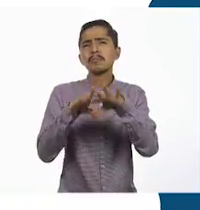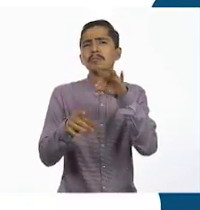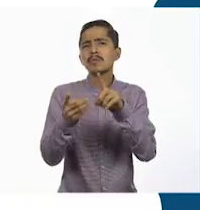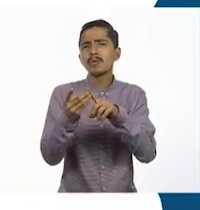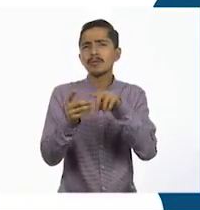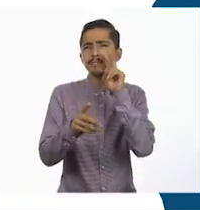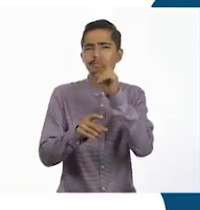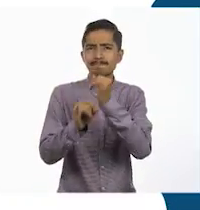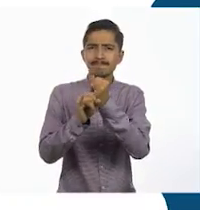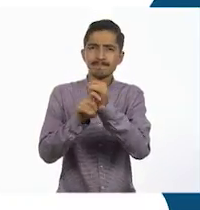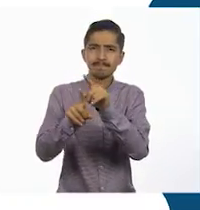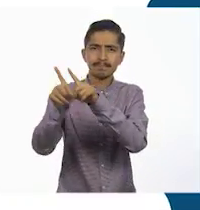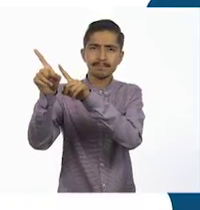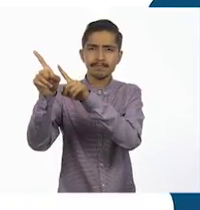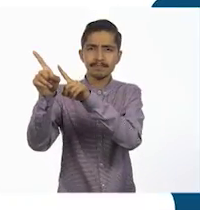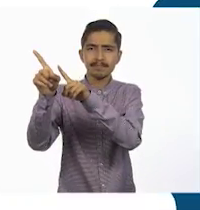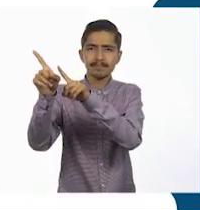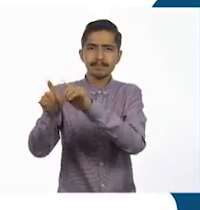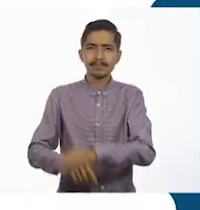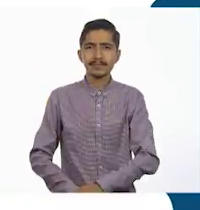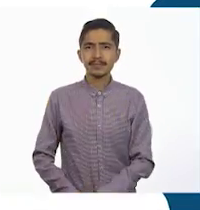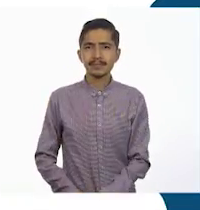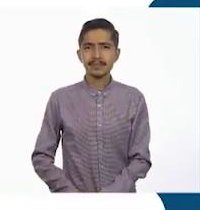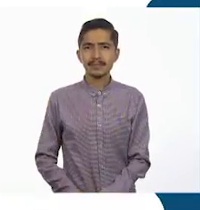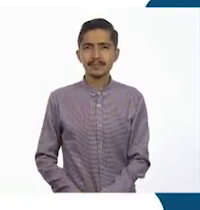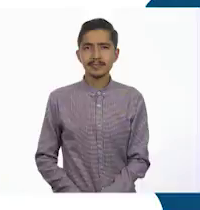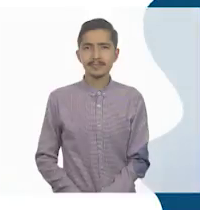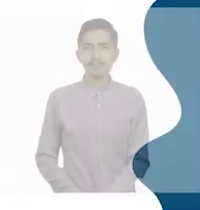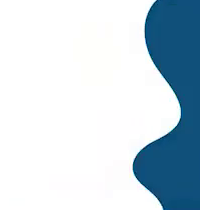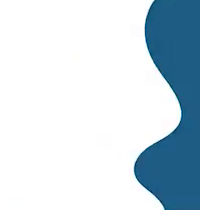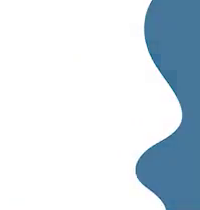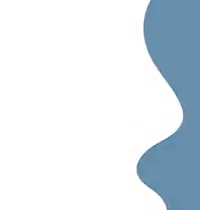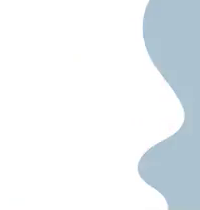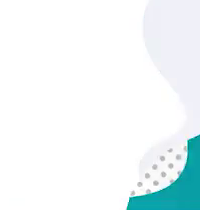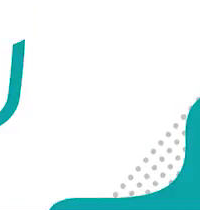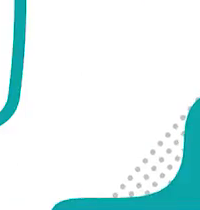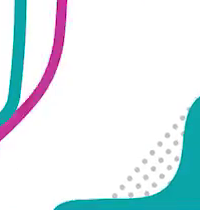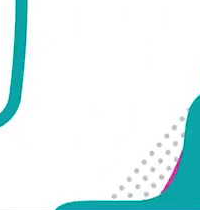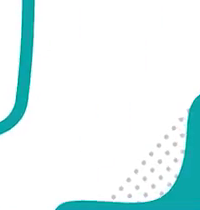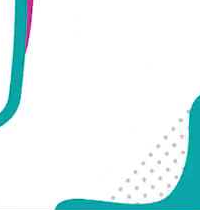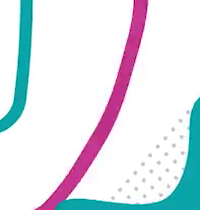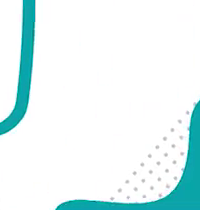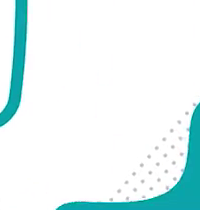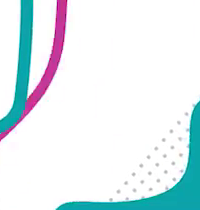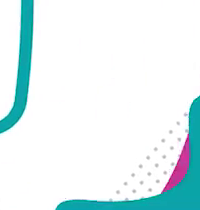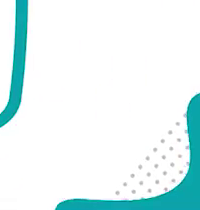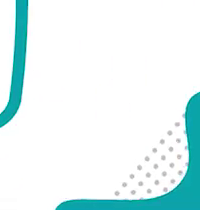encontrar en la siguiente liga: aprendeencasa.cep.gov.mx.